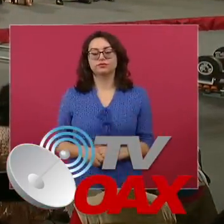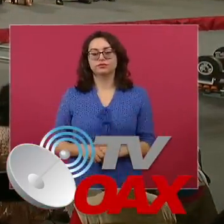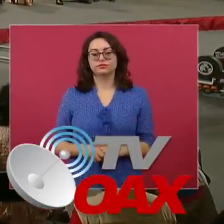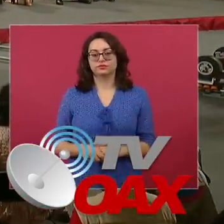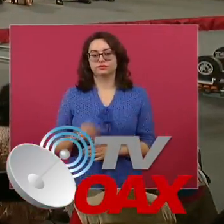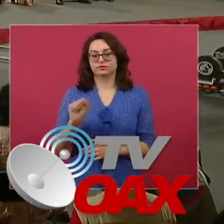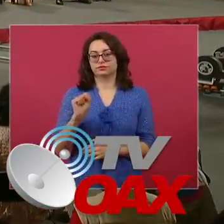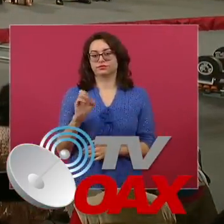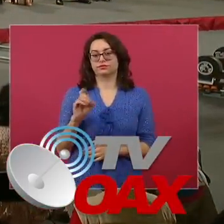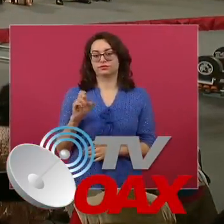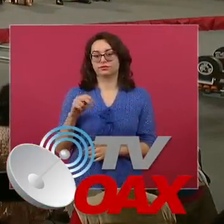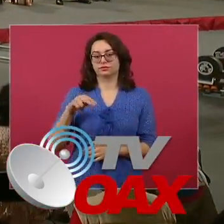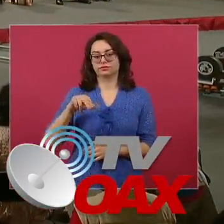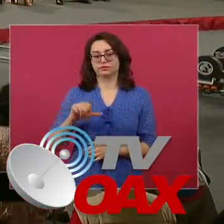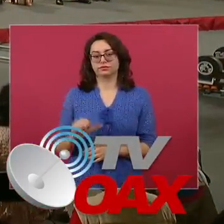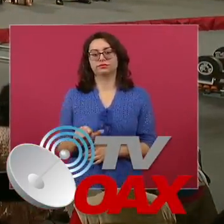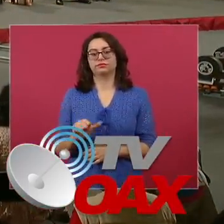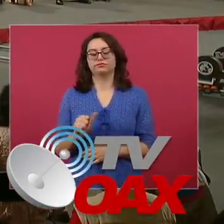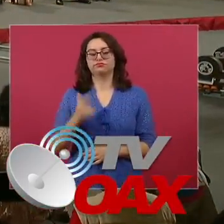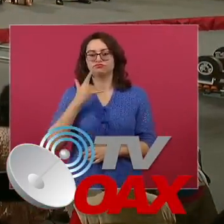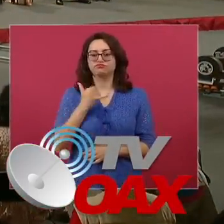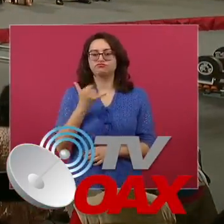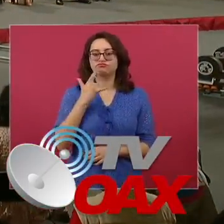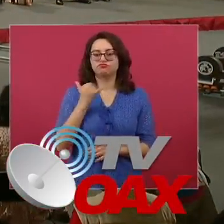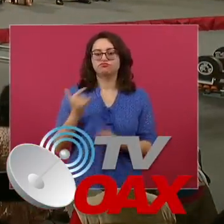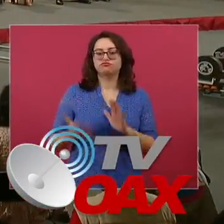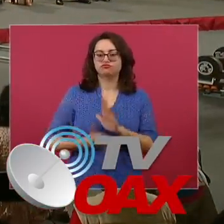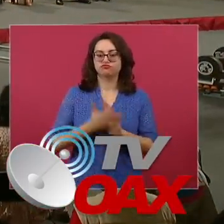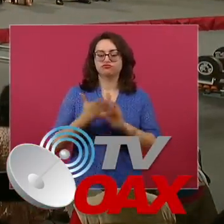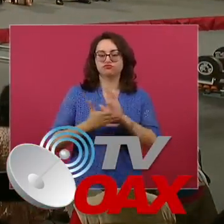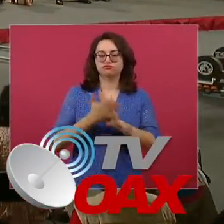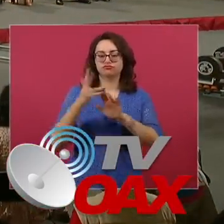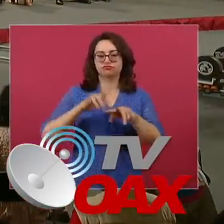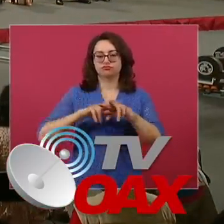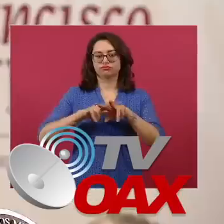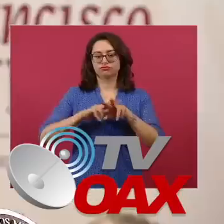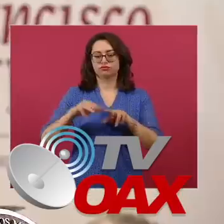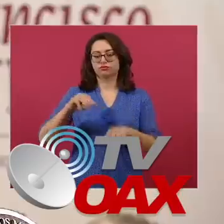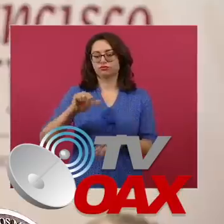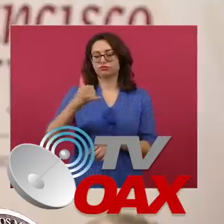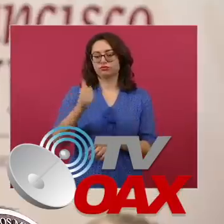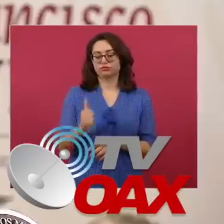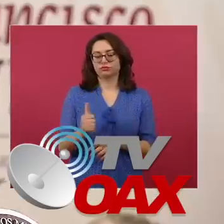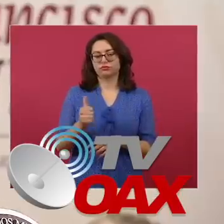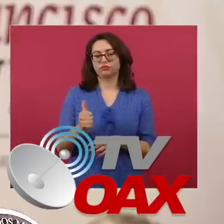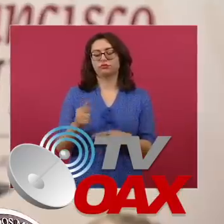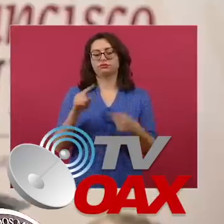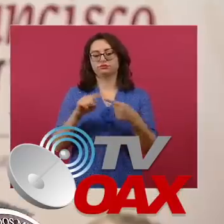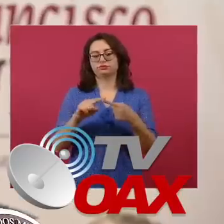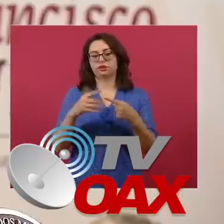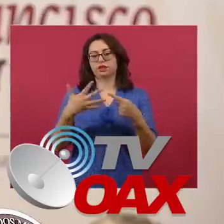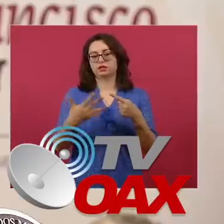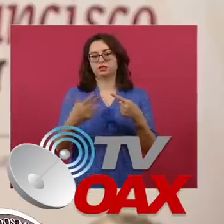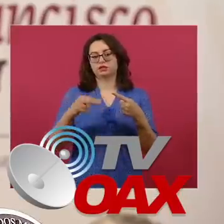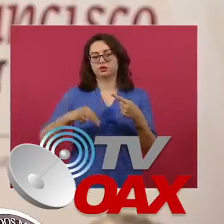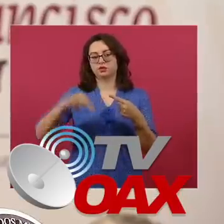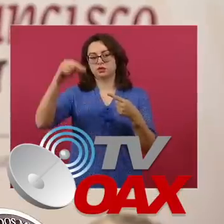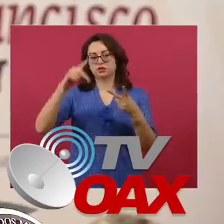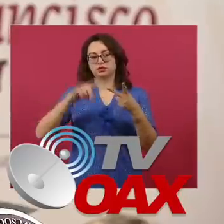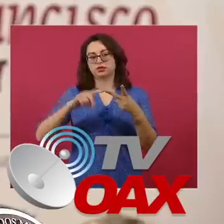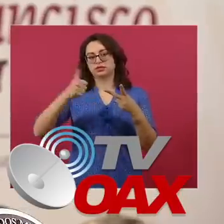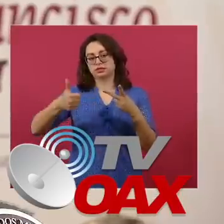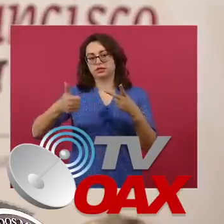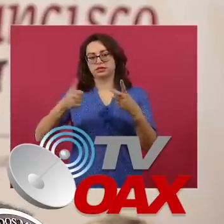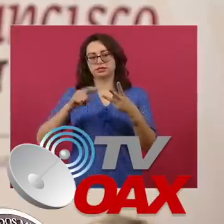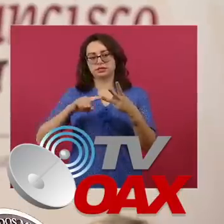Defensa Nacional participa en el esfuerzo de construcción del Tren Maya en los tramos 5 Norte, 6 y 7, y